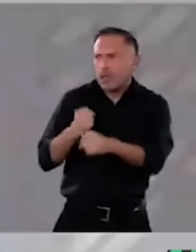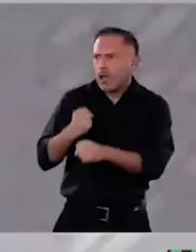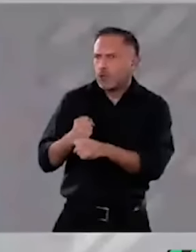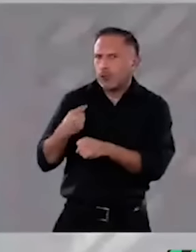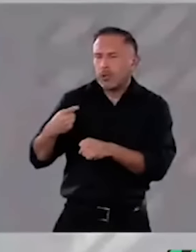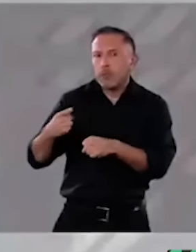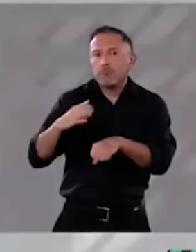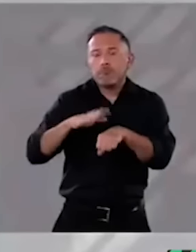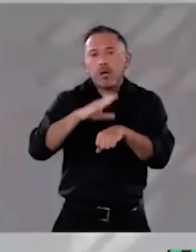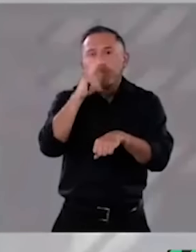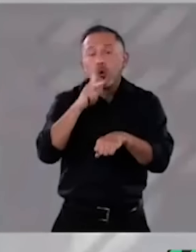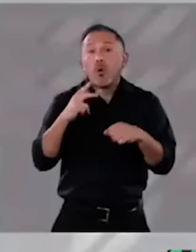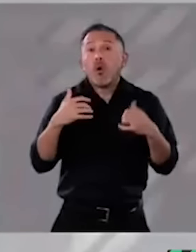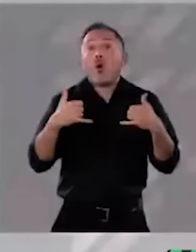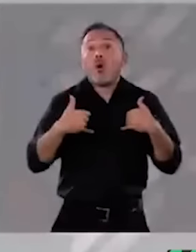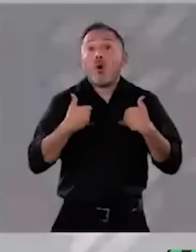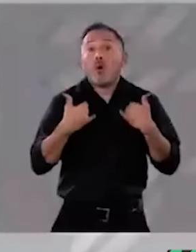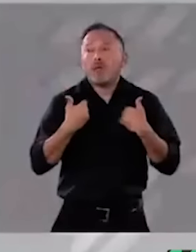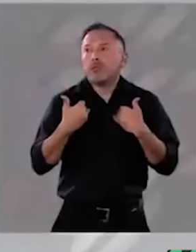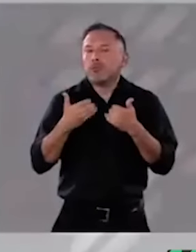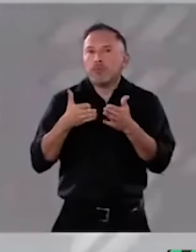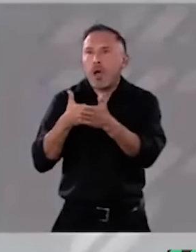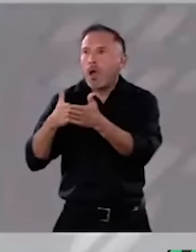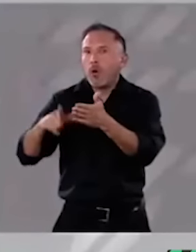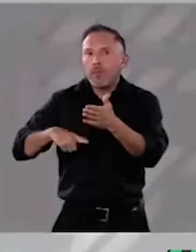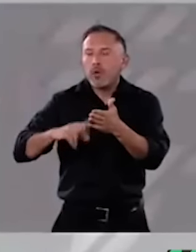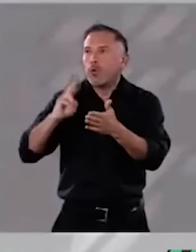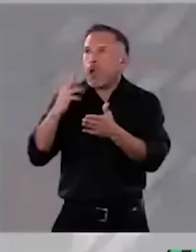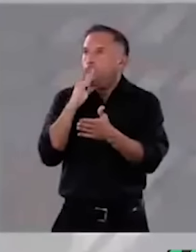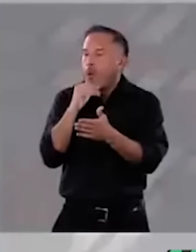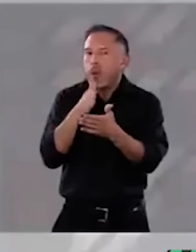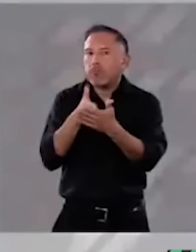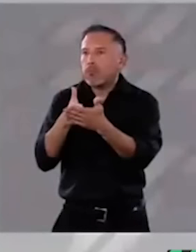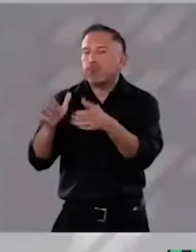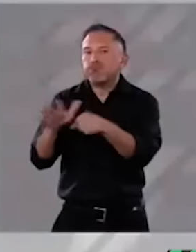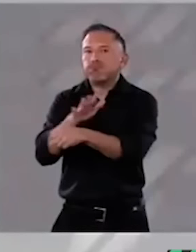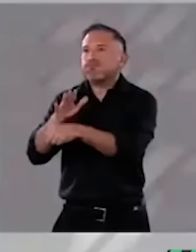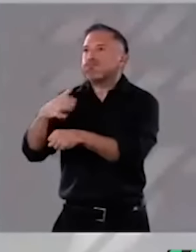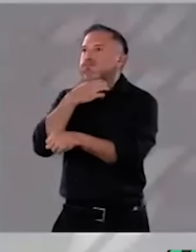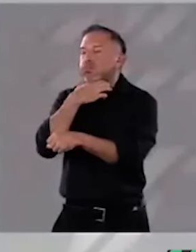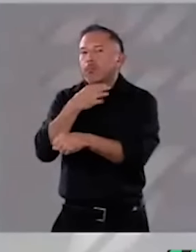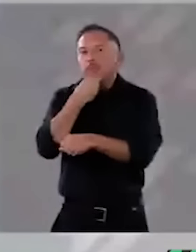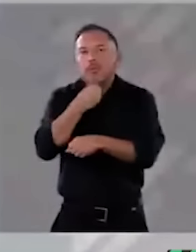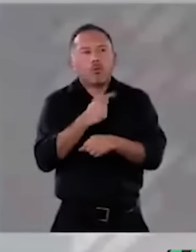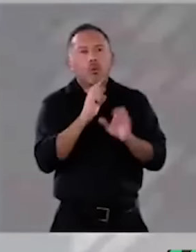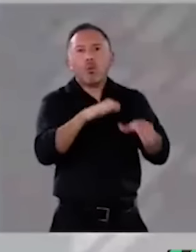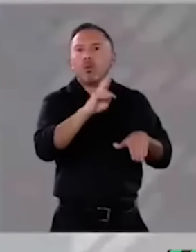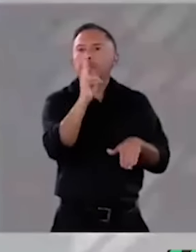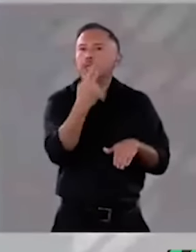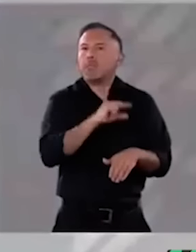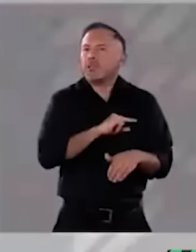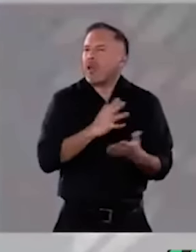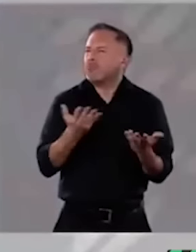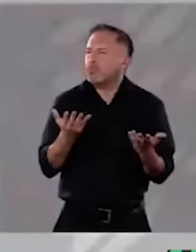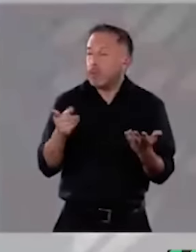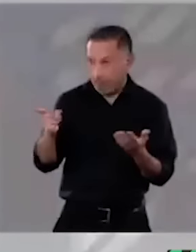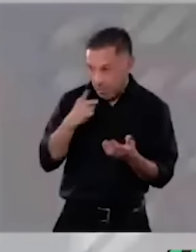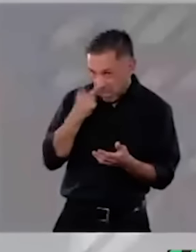han tenido que ingresar a una universidad privada porque no hay lugares en las universidades públicas? Si la educación es un derecho, ¿por qué redujeron